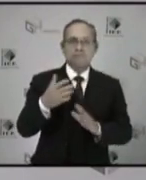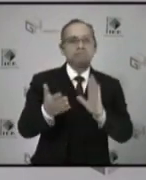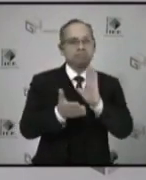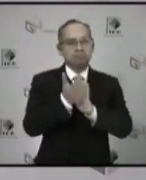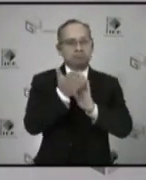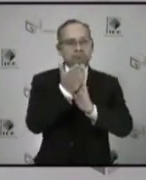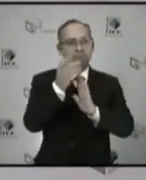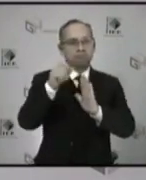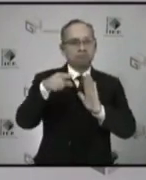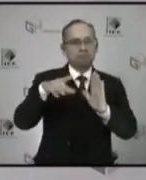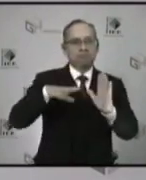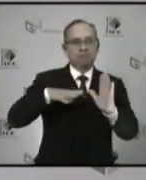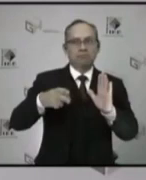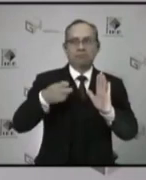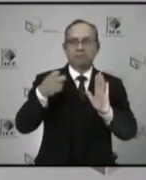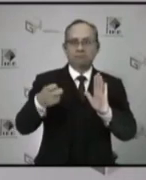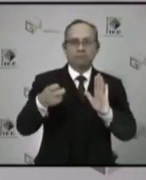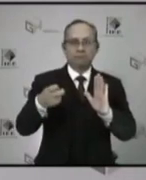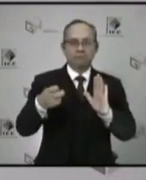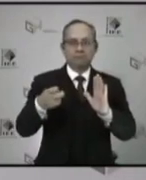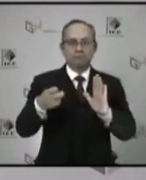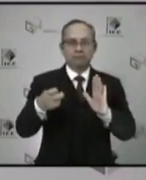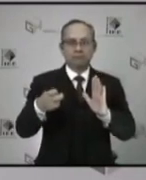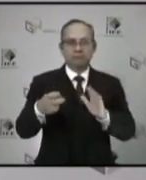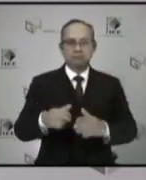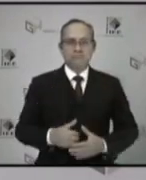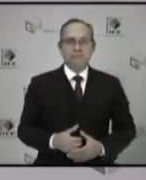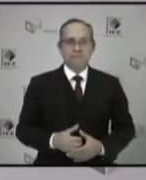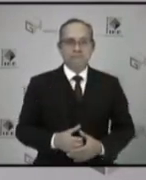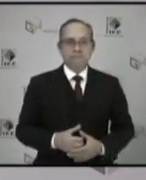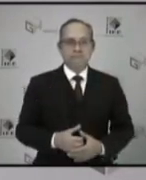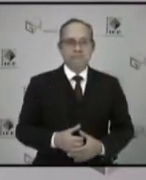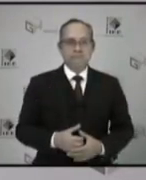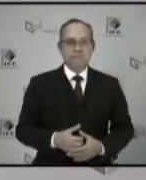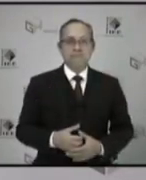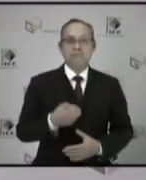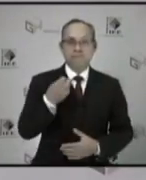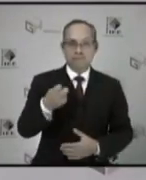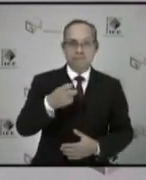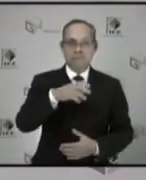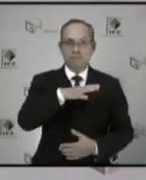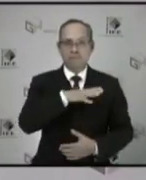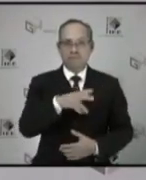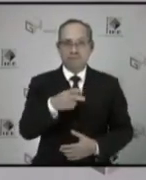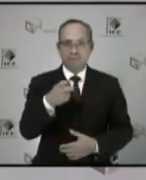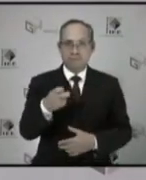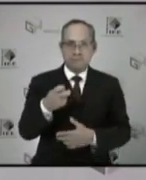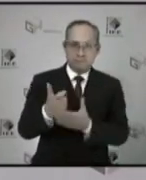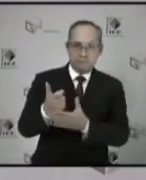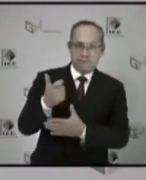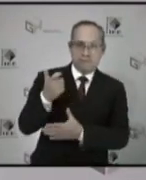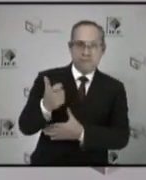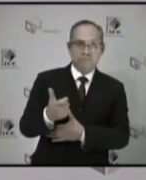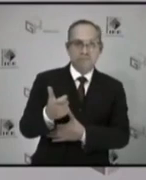financiando tu campaña. Acuérdate, el que paga para llegar, llega para pagar. Yo me quiero deber